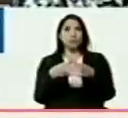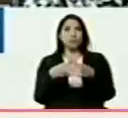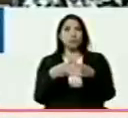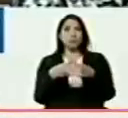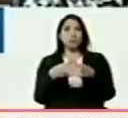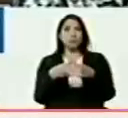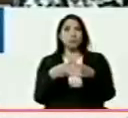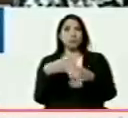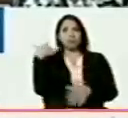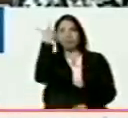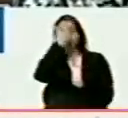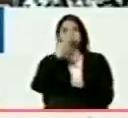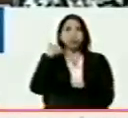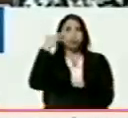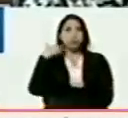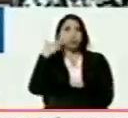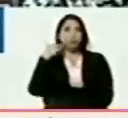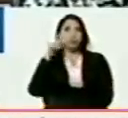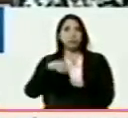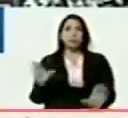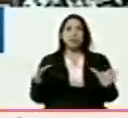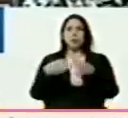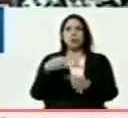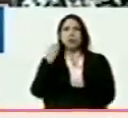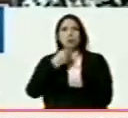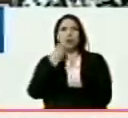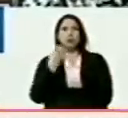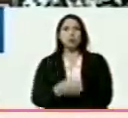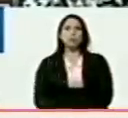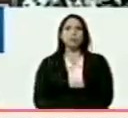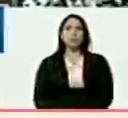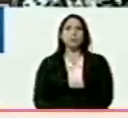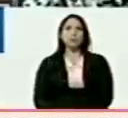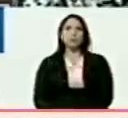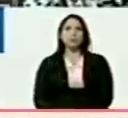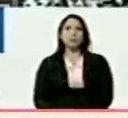los afrodescendientes, se reunió la juventud.